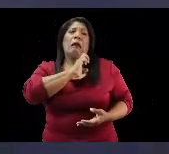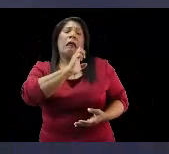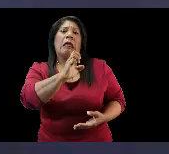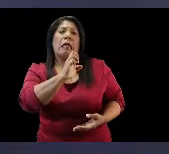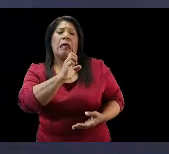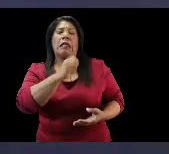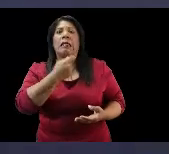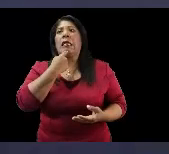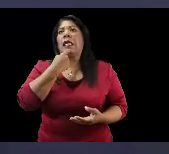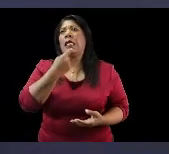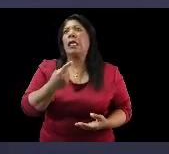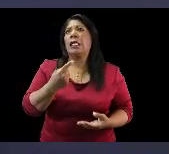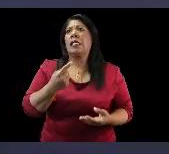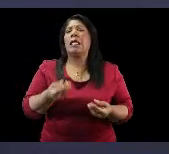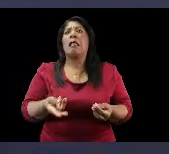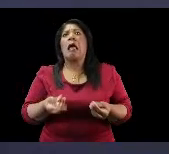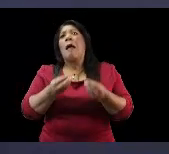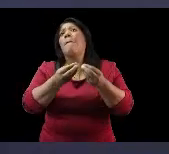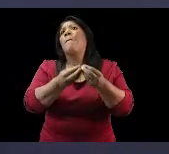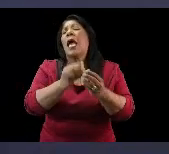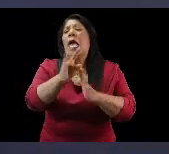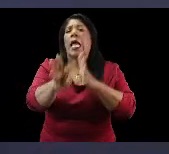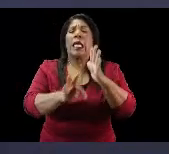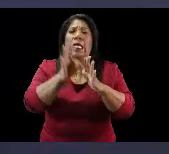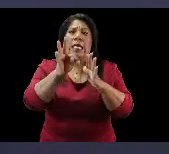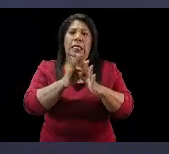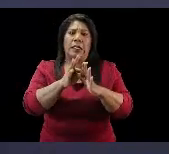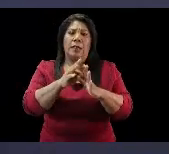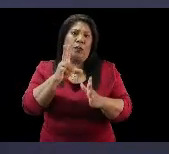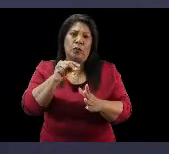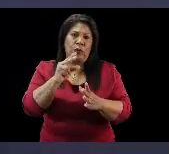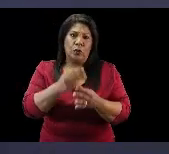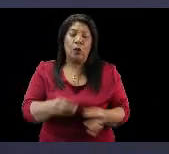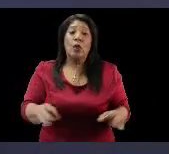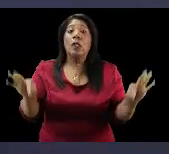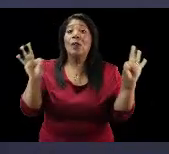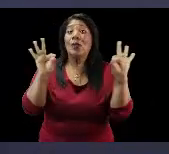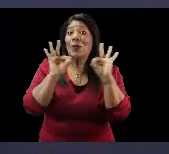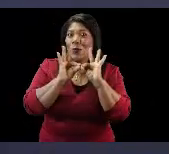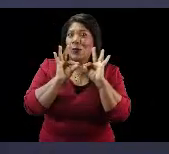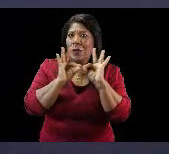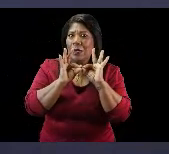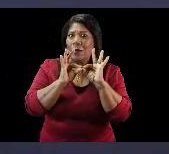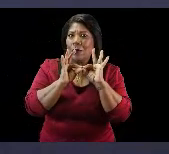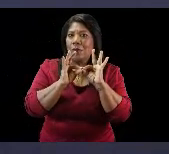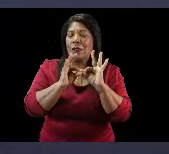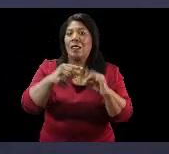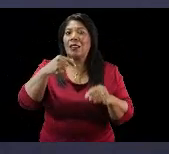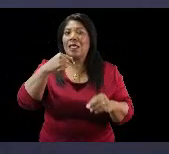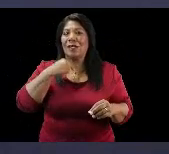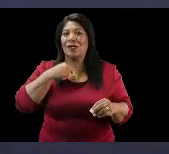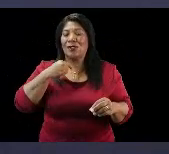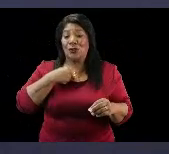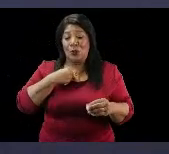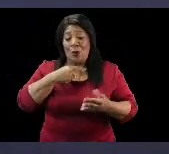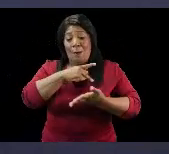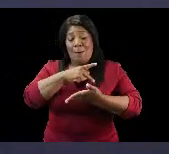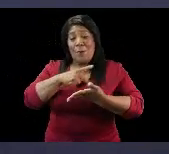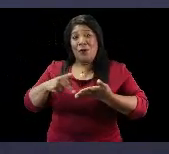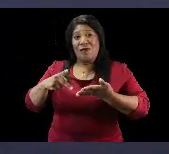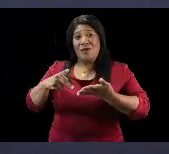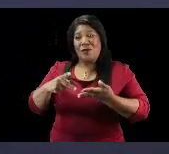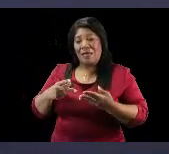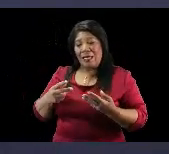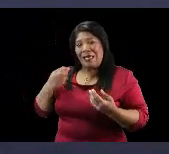la ética, que da un poquito más de la milla extra. Lo importante es volverse y